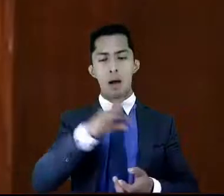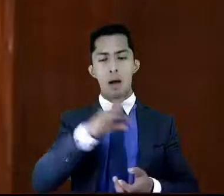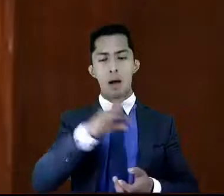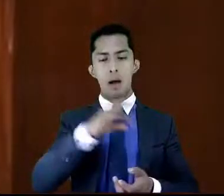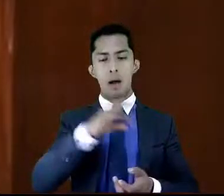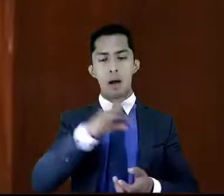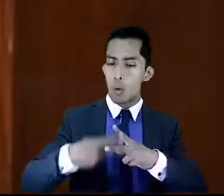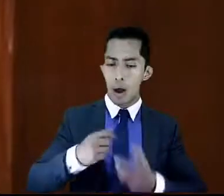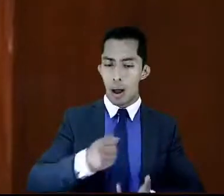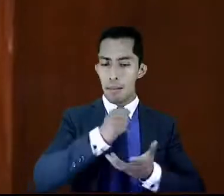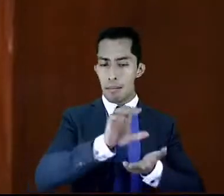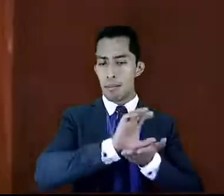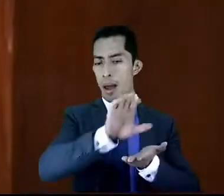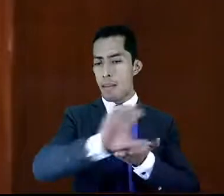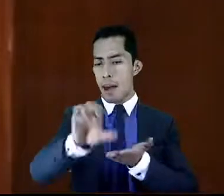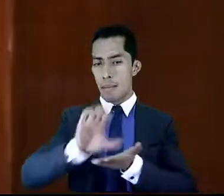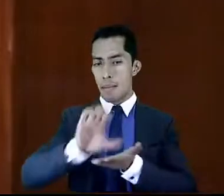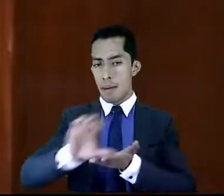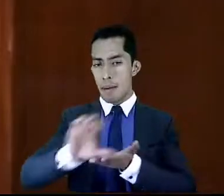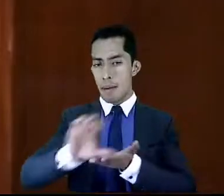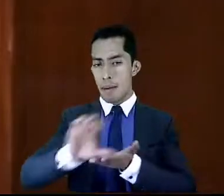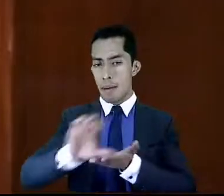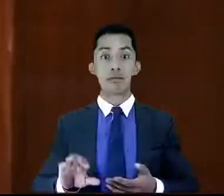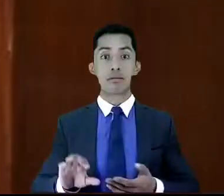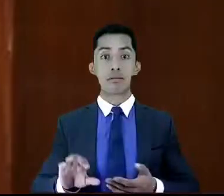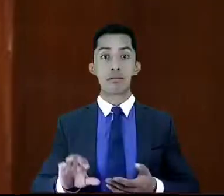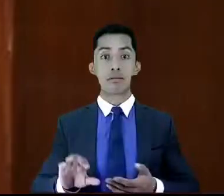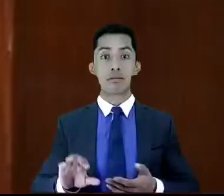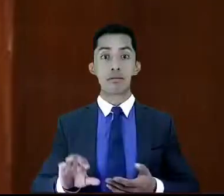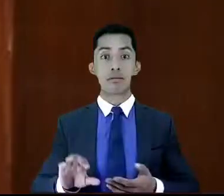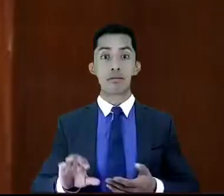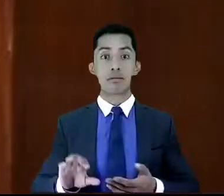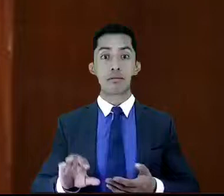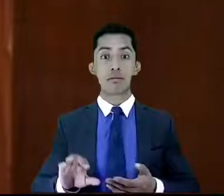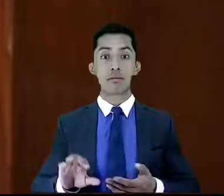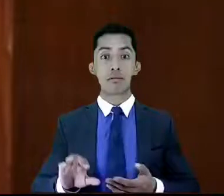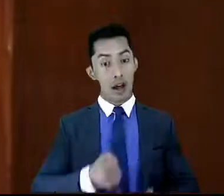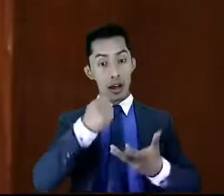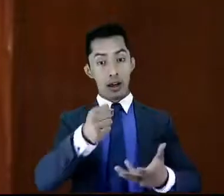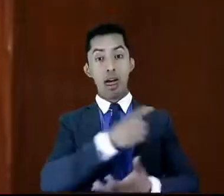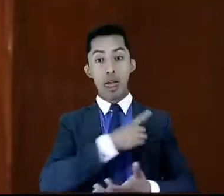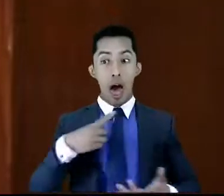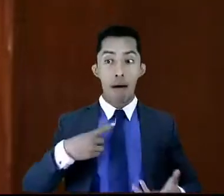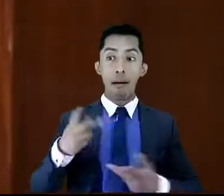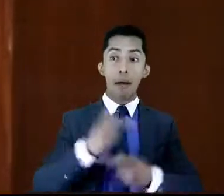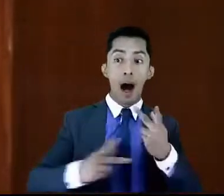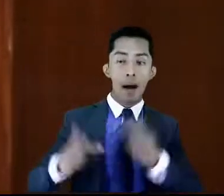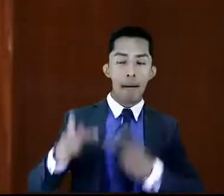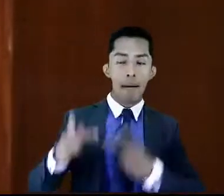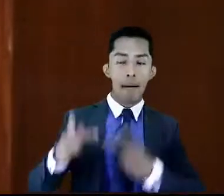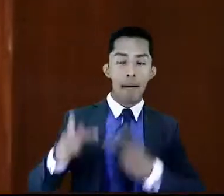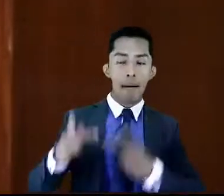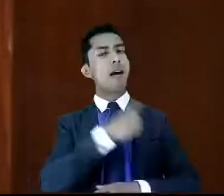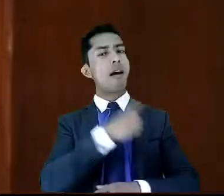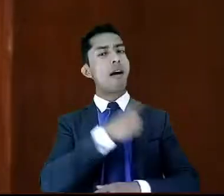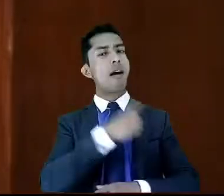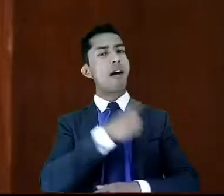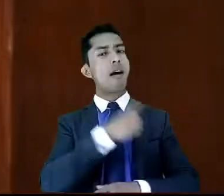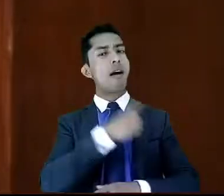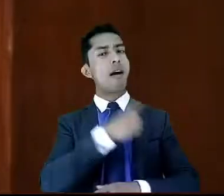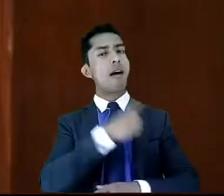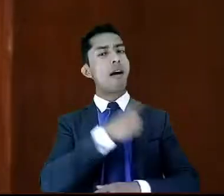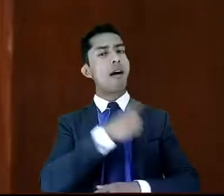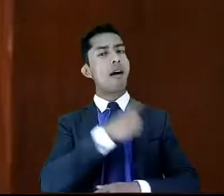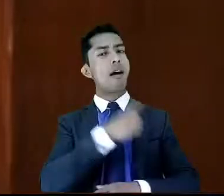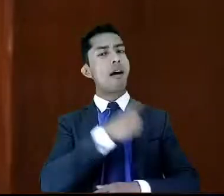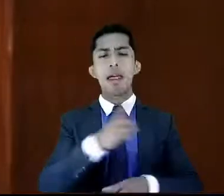No aprobaremos más financiamiento de deuda sin que sea transparente su destino, sin conocer las